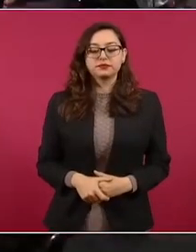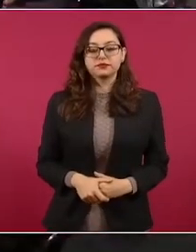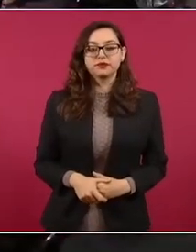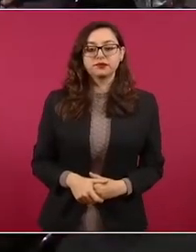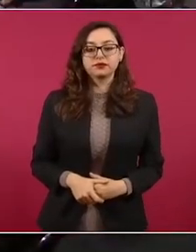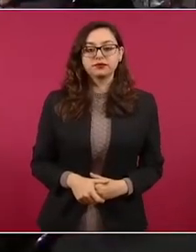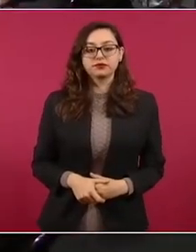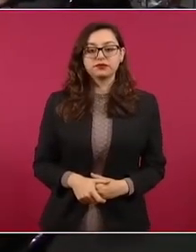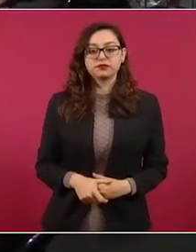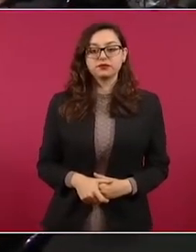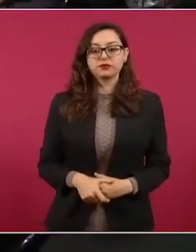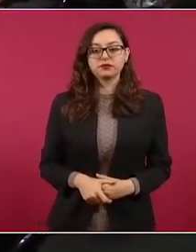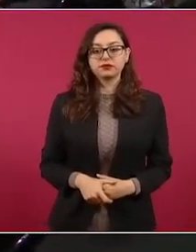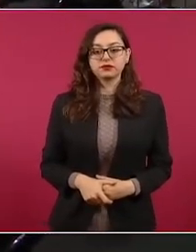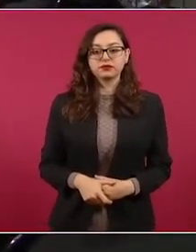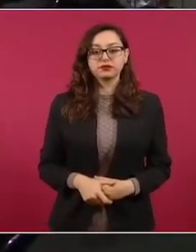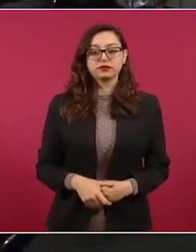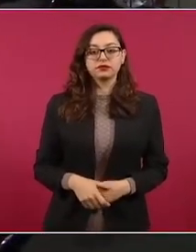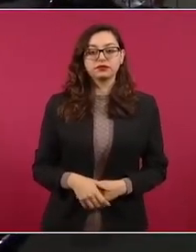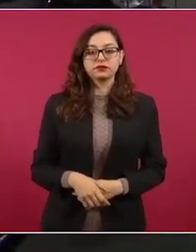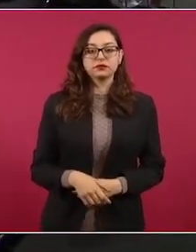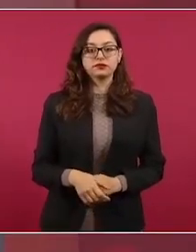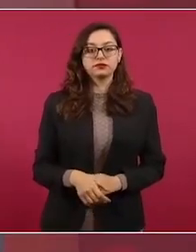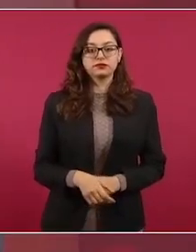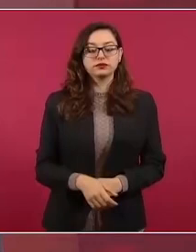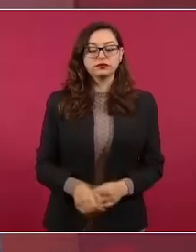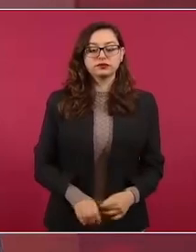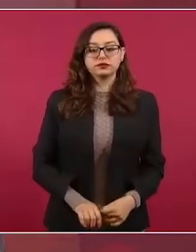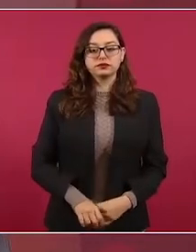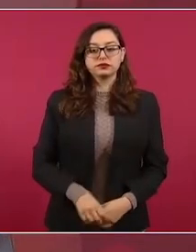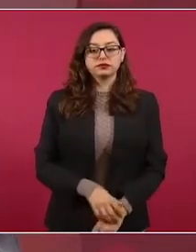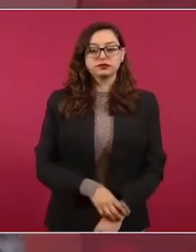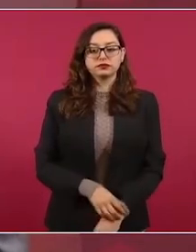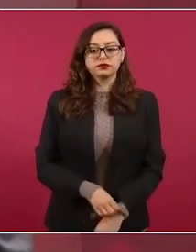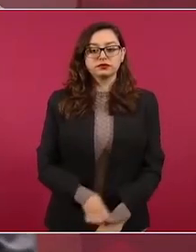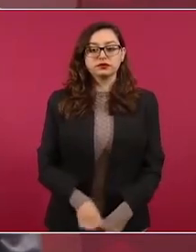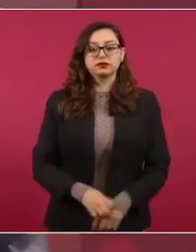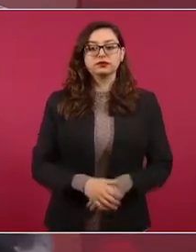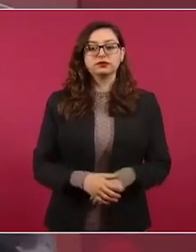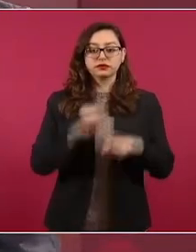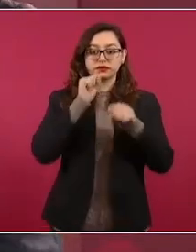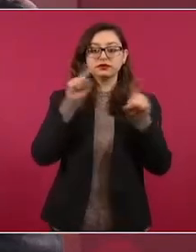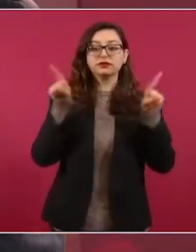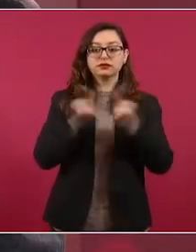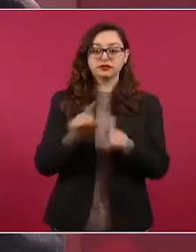que la marcha del domingo